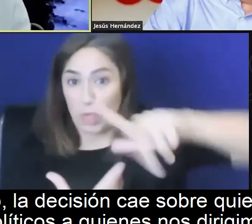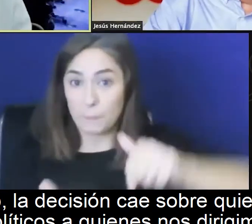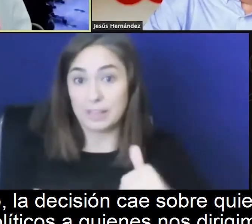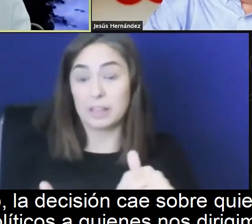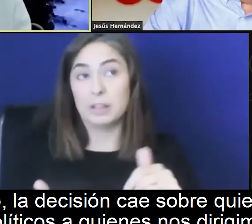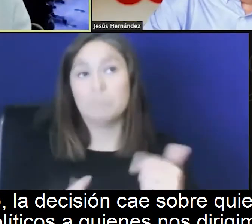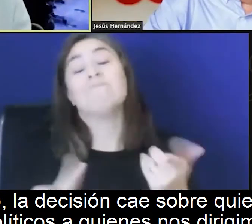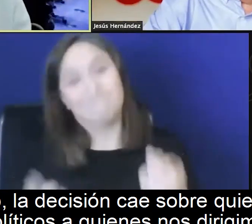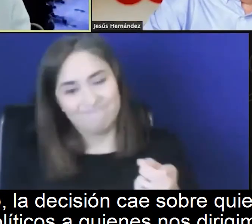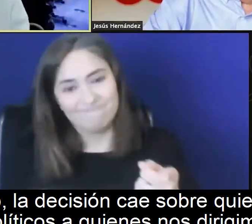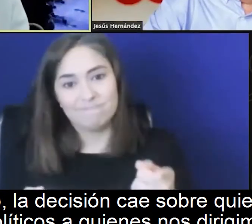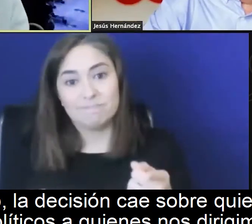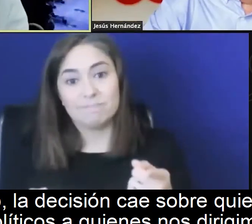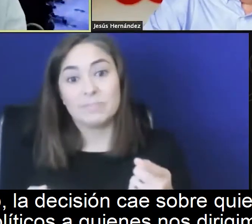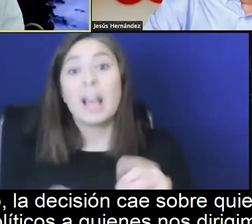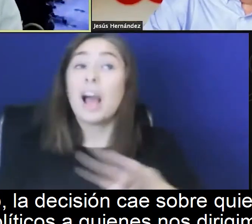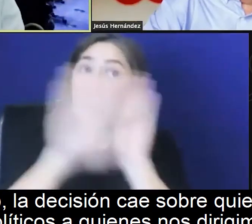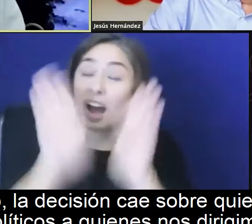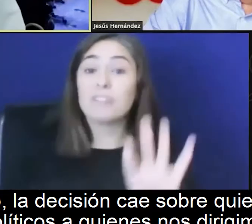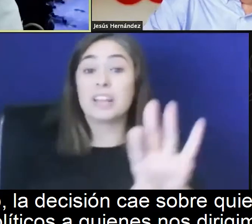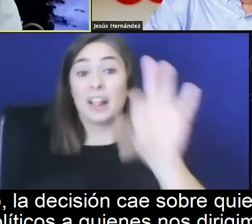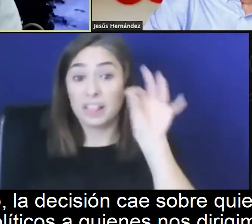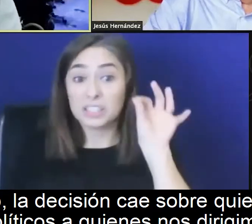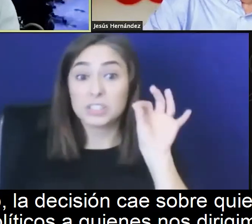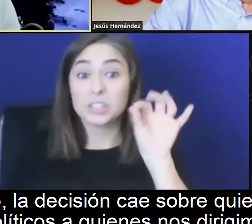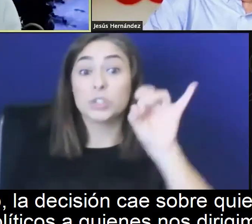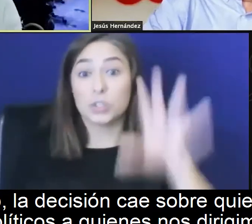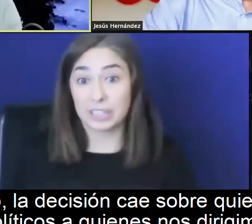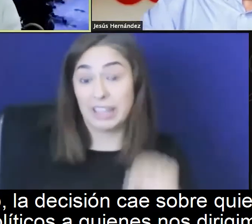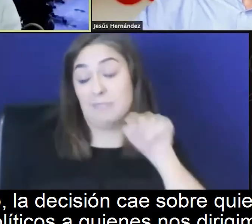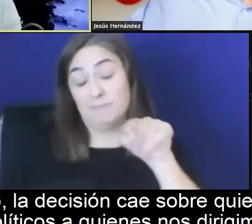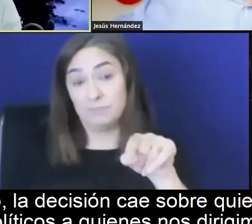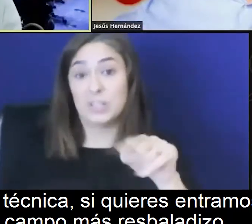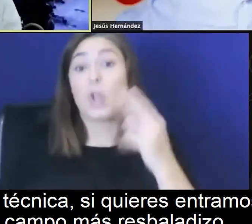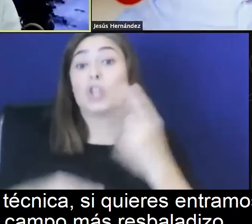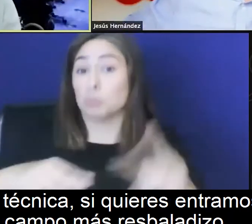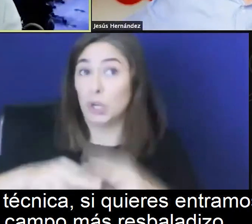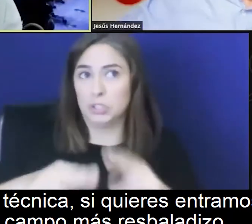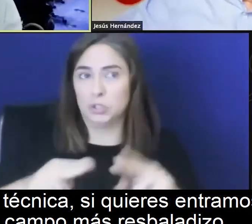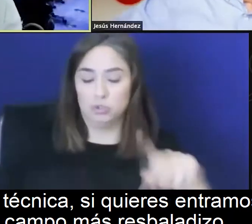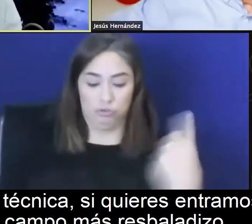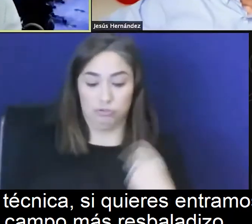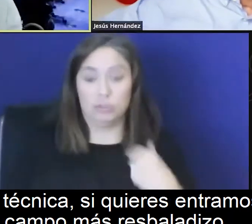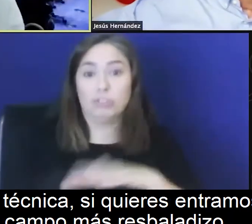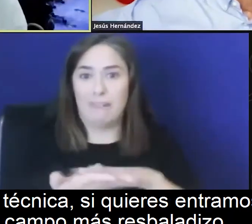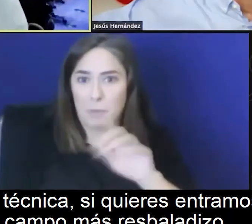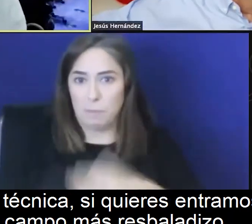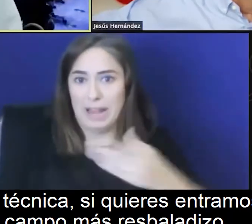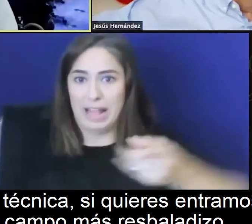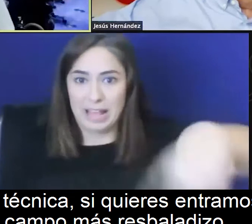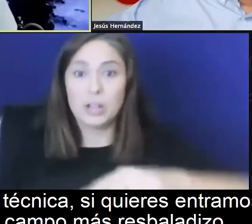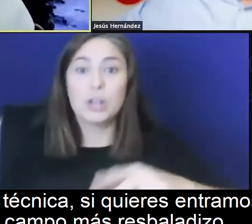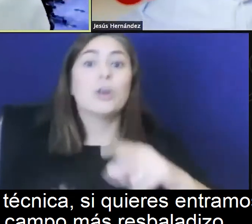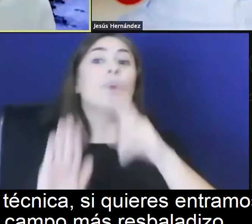decisión cae sobre quien cae y son los decisores políticos, que es a los que nos dirigimos. Pero en normalización técnica, sí, si